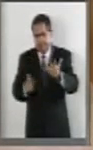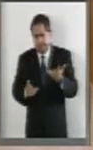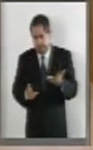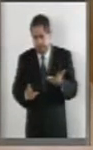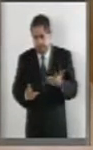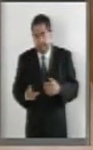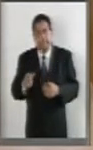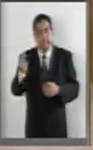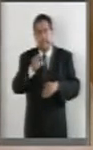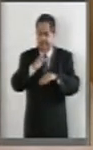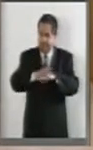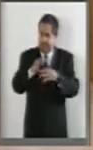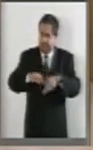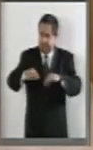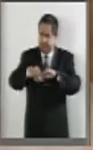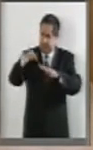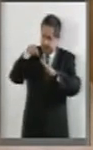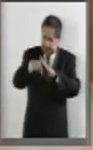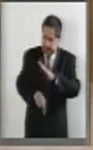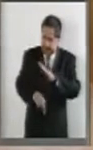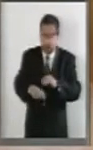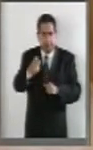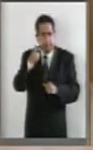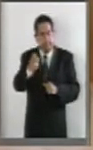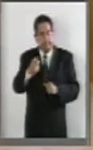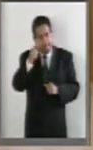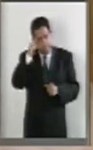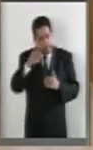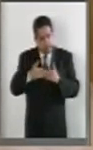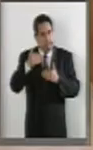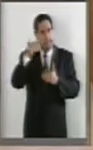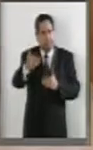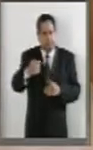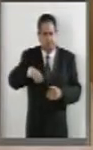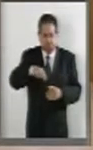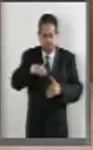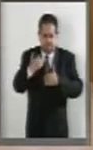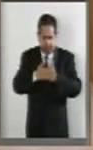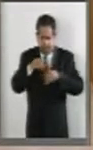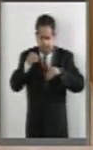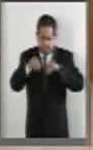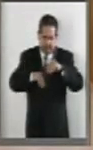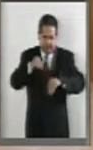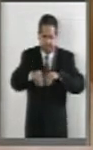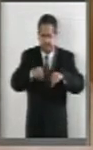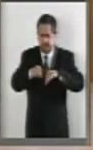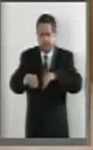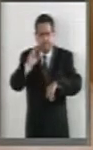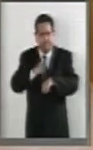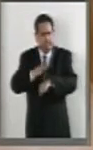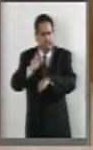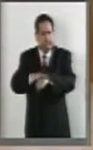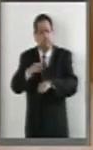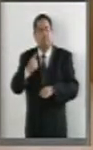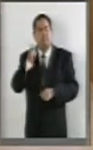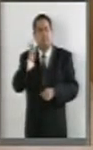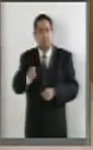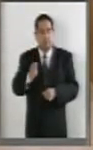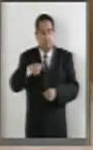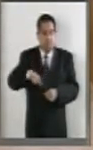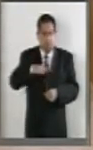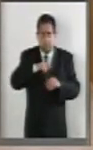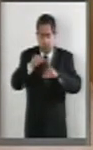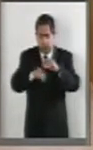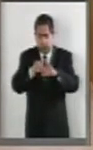Consideramos importante y será parte de lo que podamos trabajar más adelante que debemos de